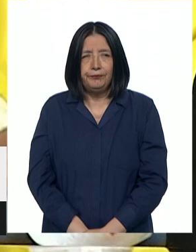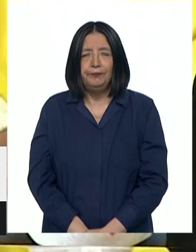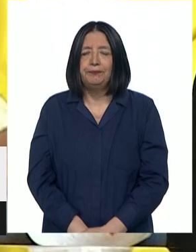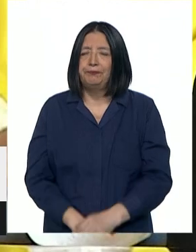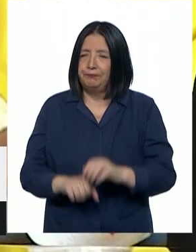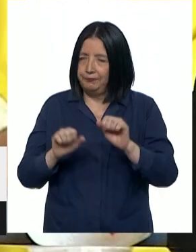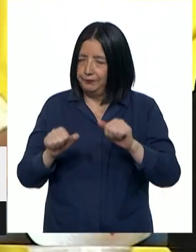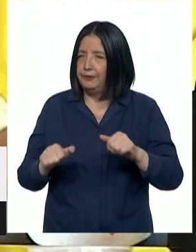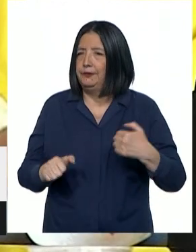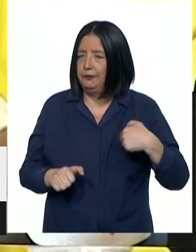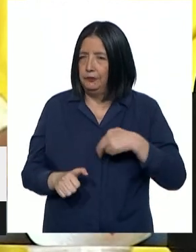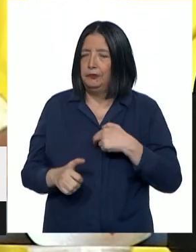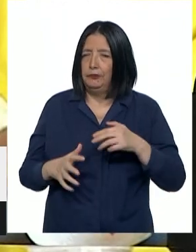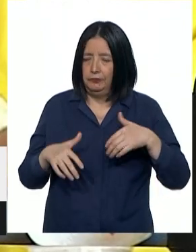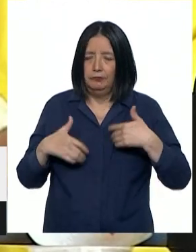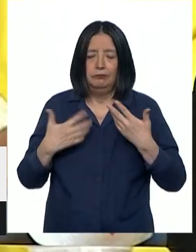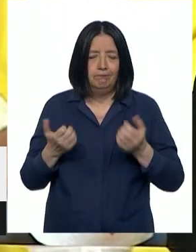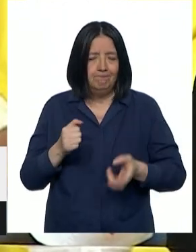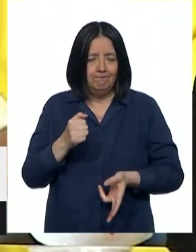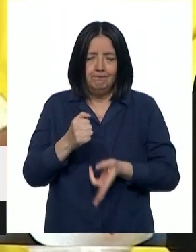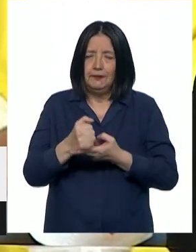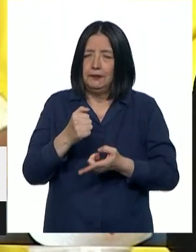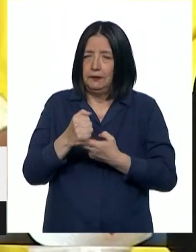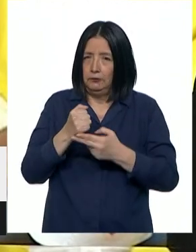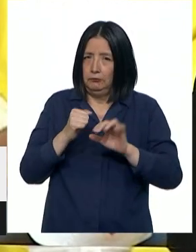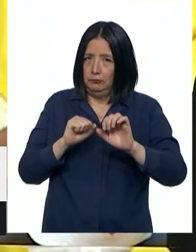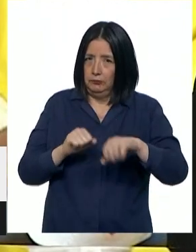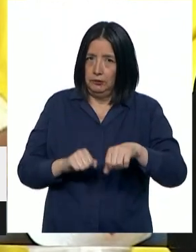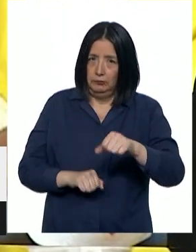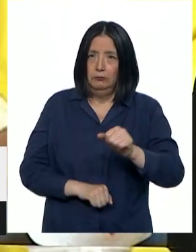para que podamos garantizar